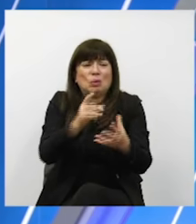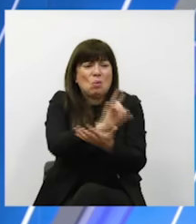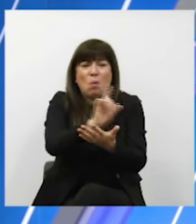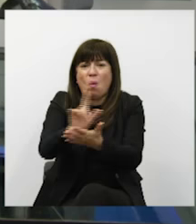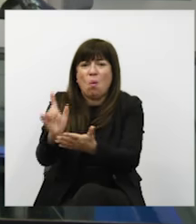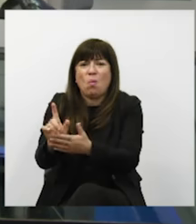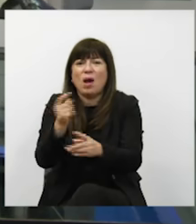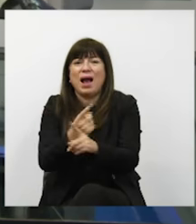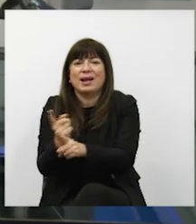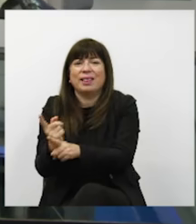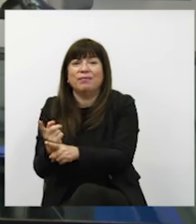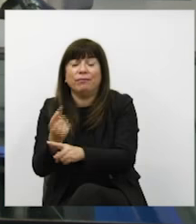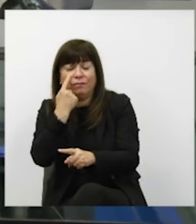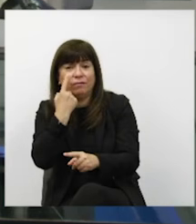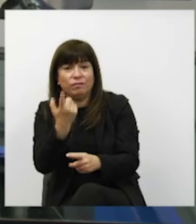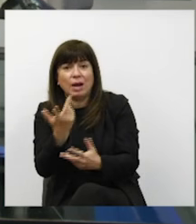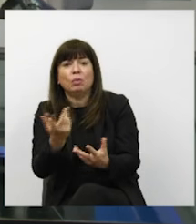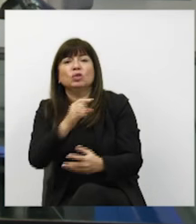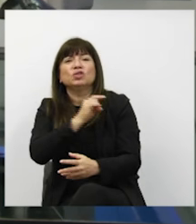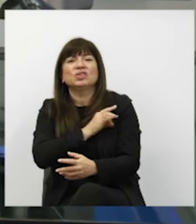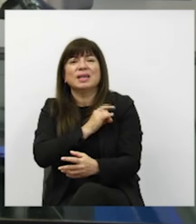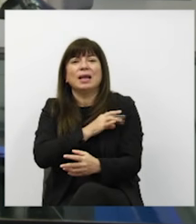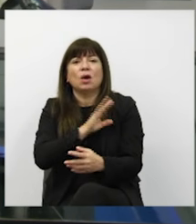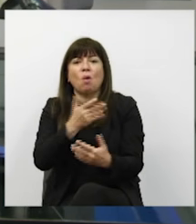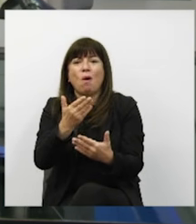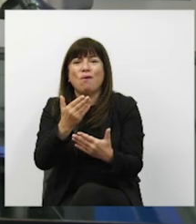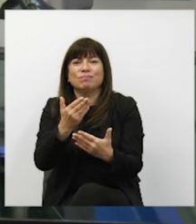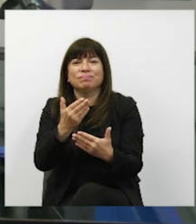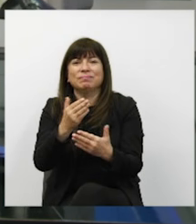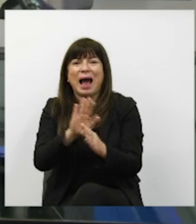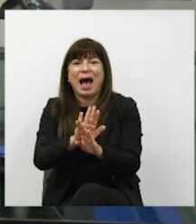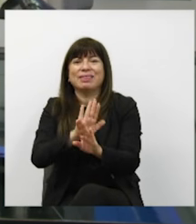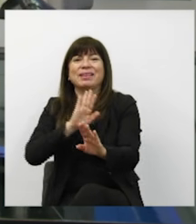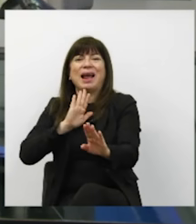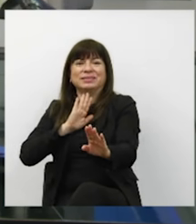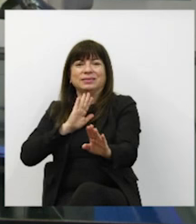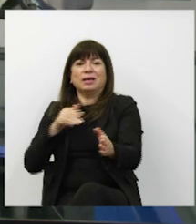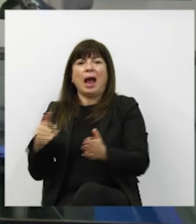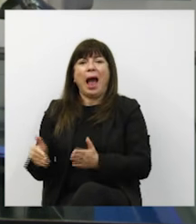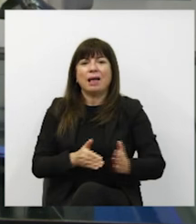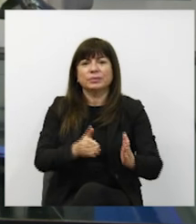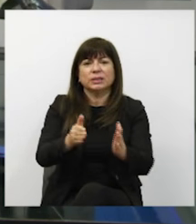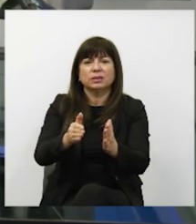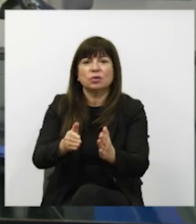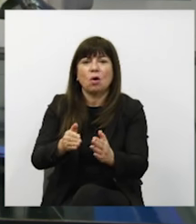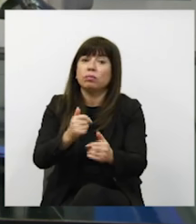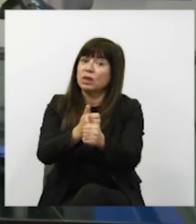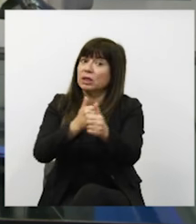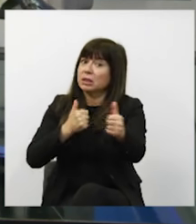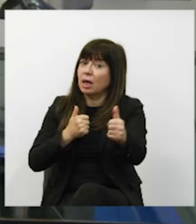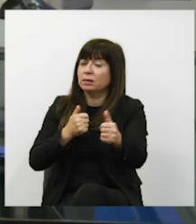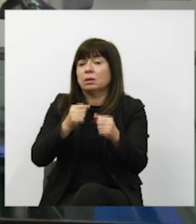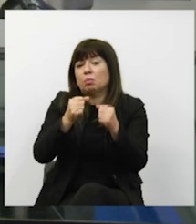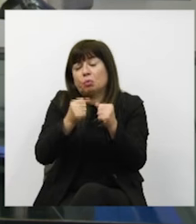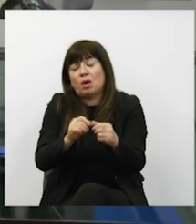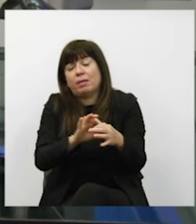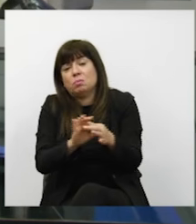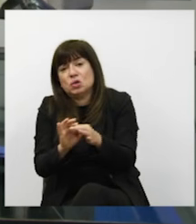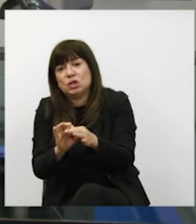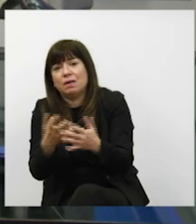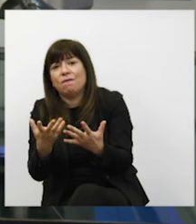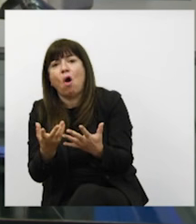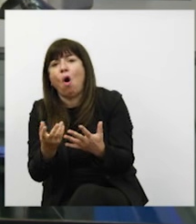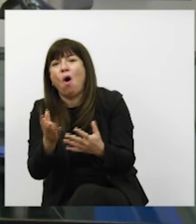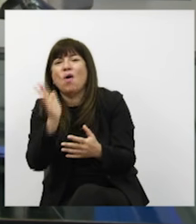lados. Vemos que Chile se ha quedado un poco abajo de este camino. Puede ser por la distancia, puede ser por nuestras condiciones de